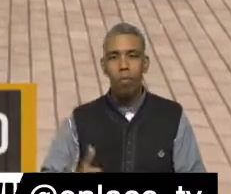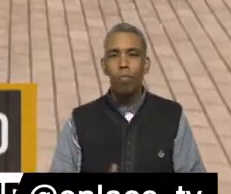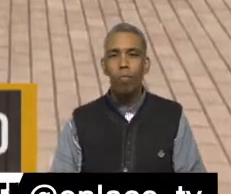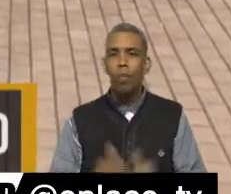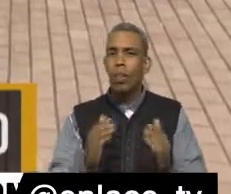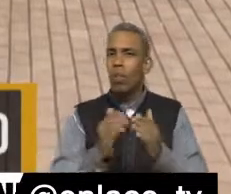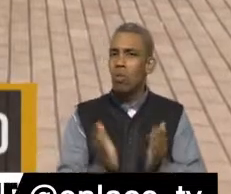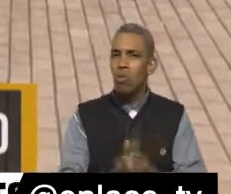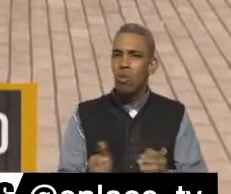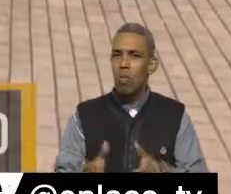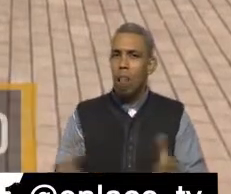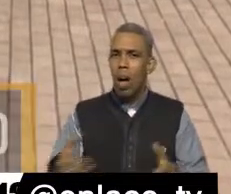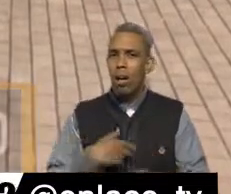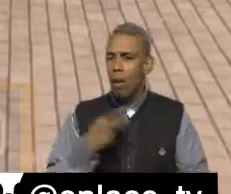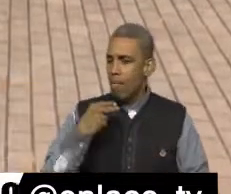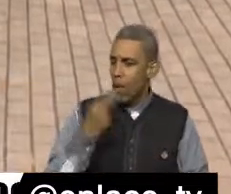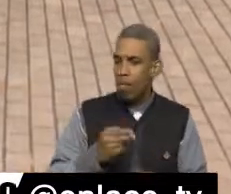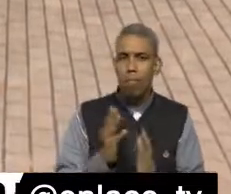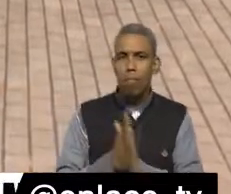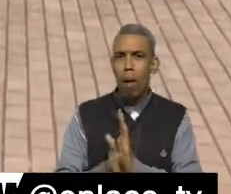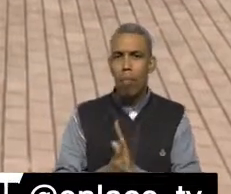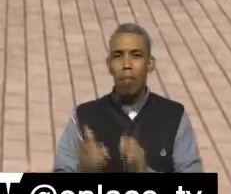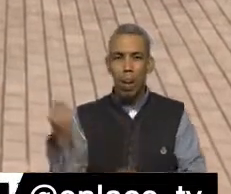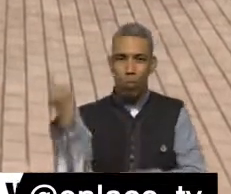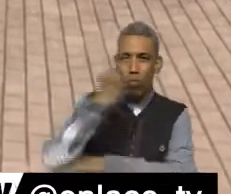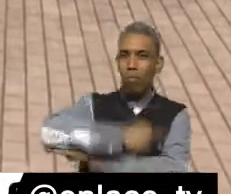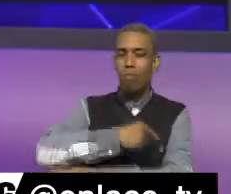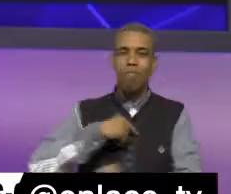muy especial para toda la comunidad educativa.